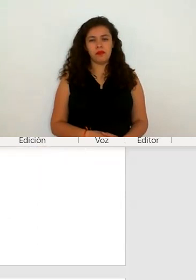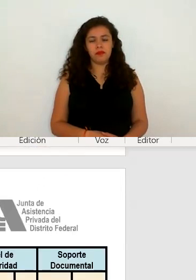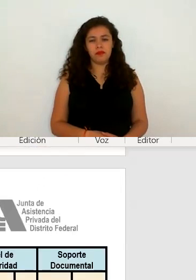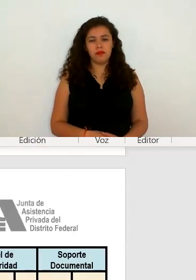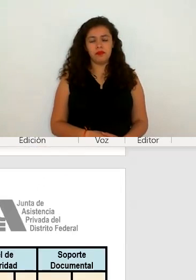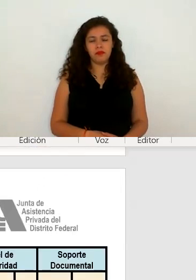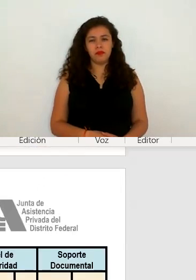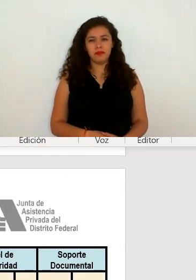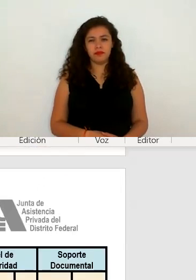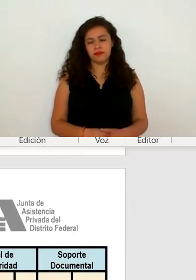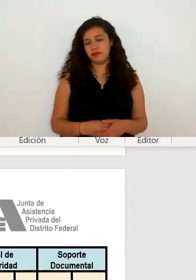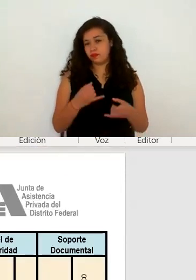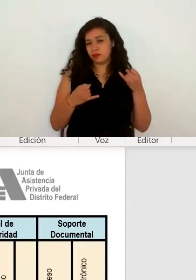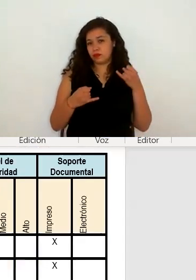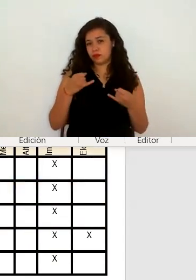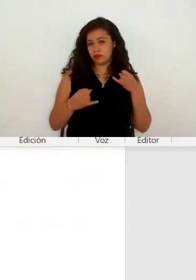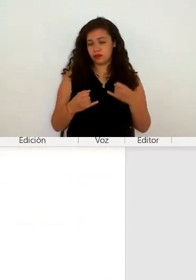Juicios,